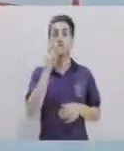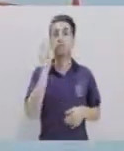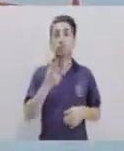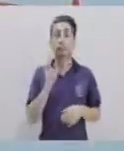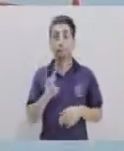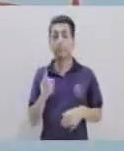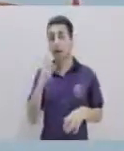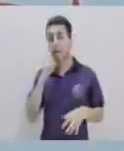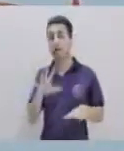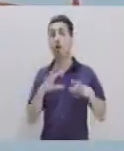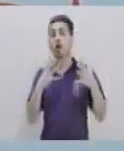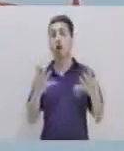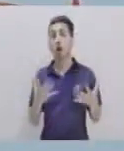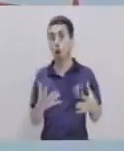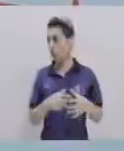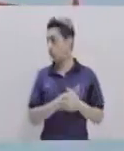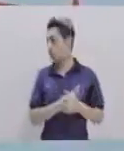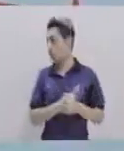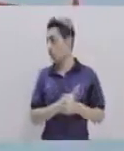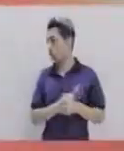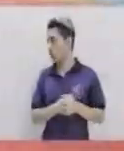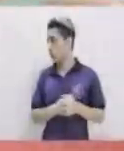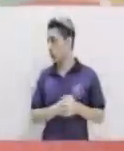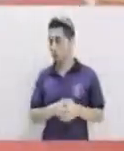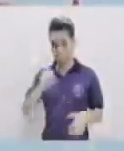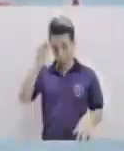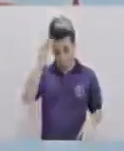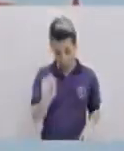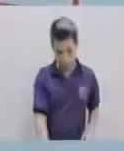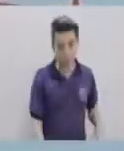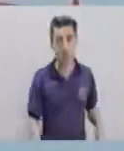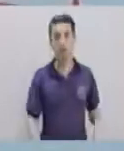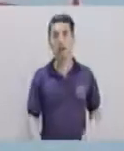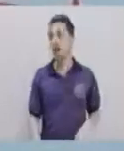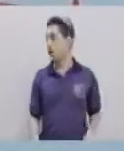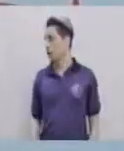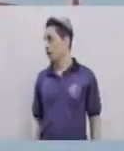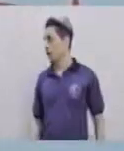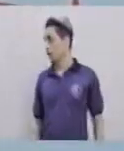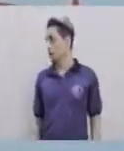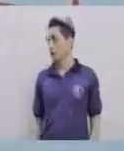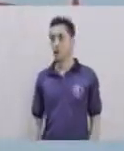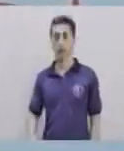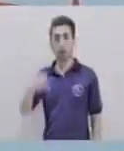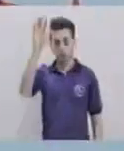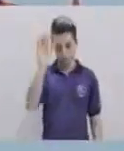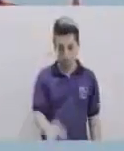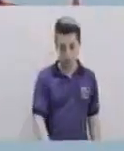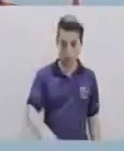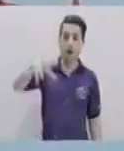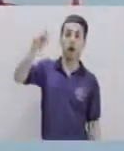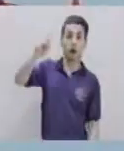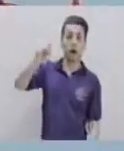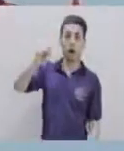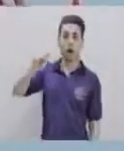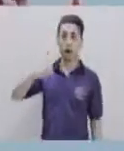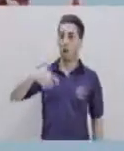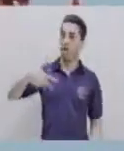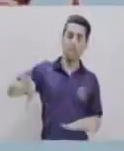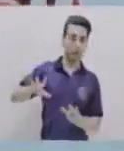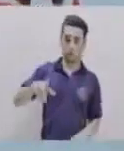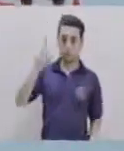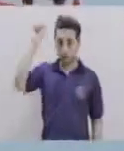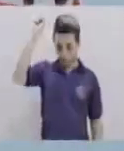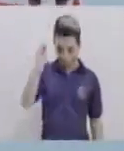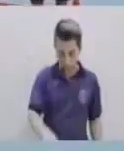La vamos a dejar botar, la atrapamos, la volvemos a dejar botar, la volvemos a atrapar y la volvemos a dejar botar y